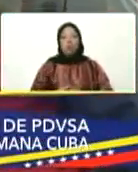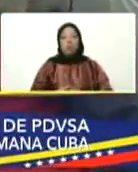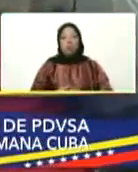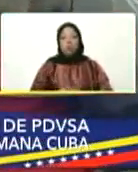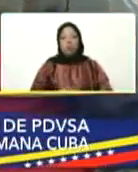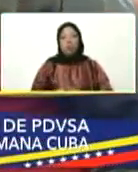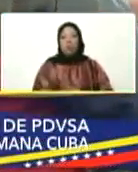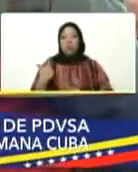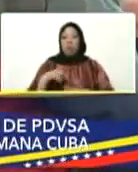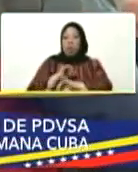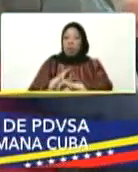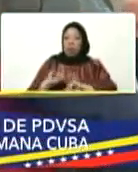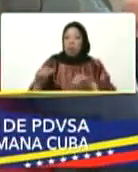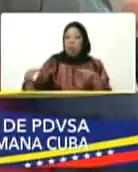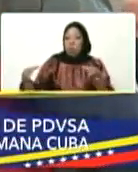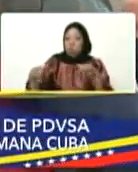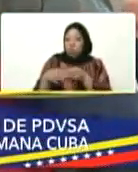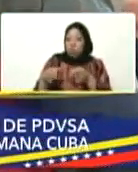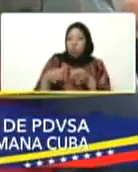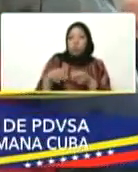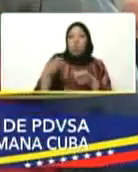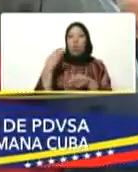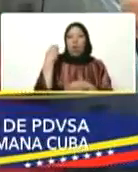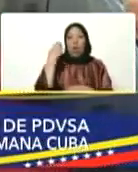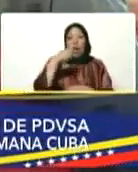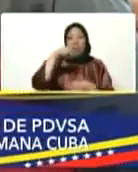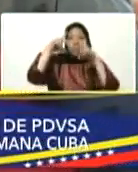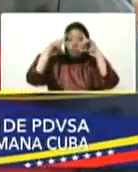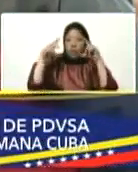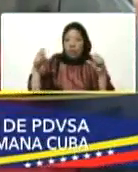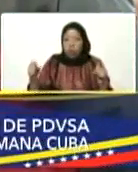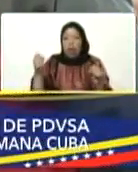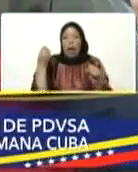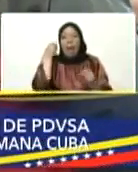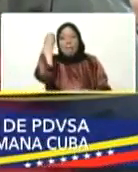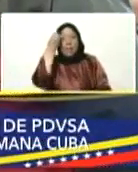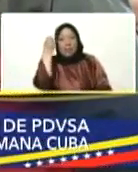monolítico, completamente integrado con los compañeros, y allí